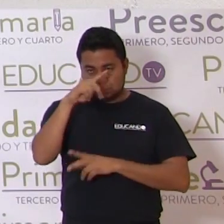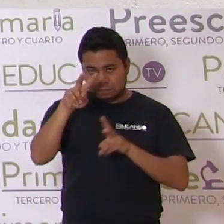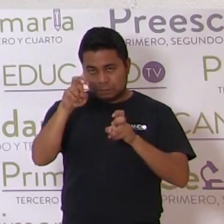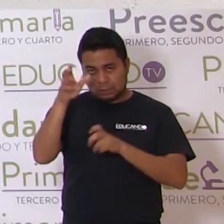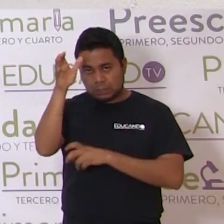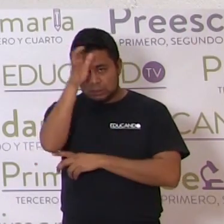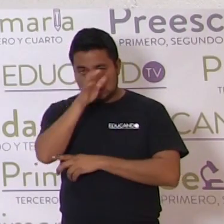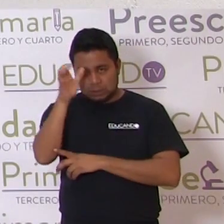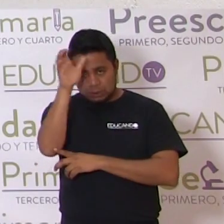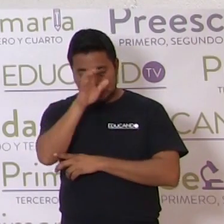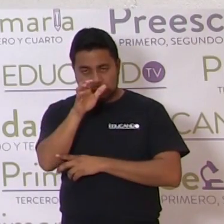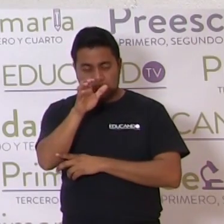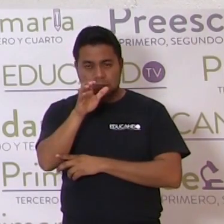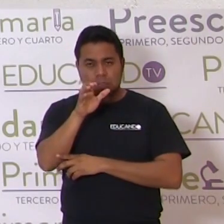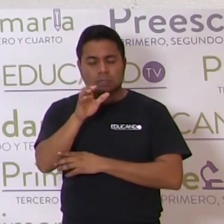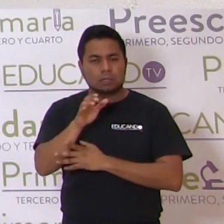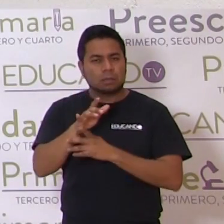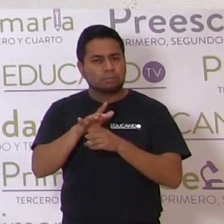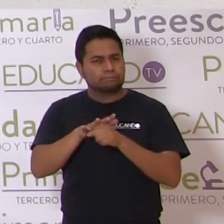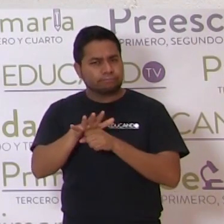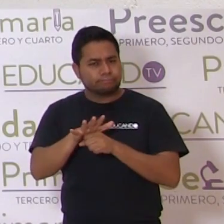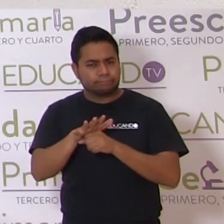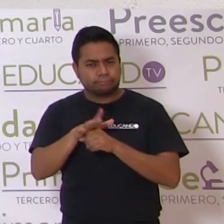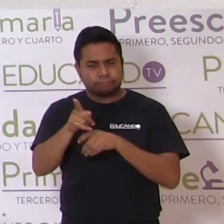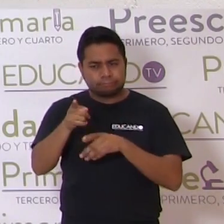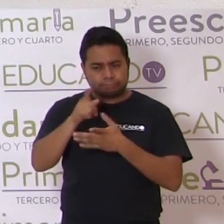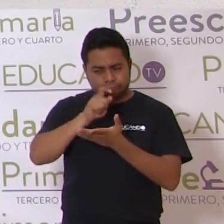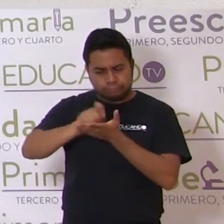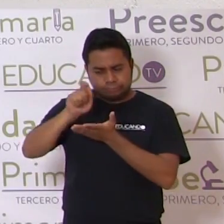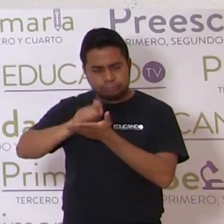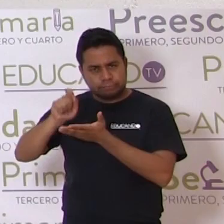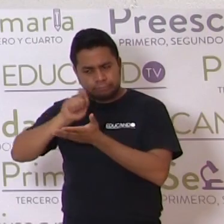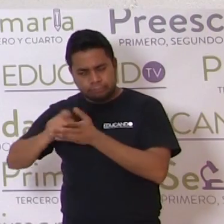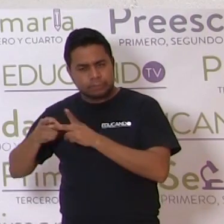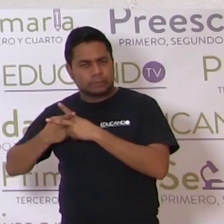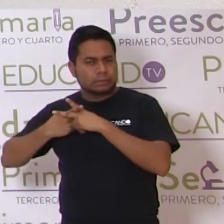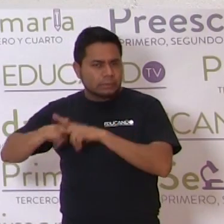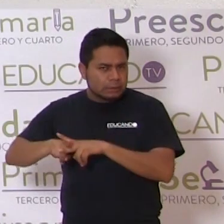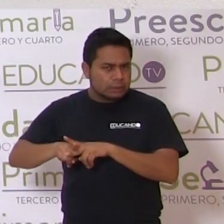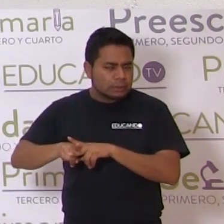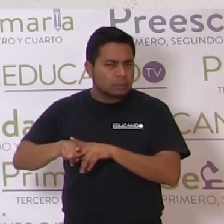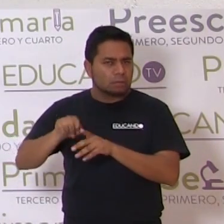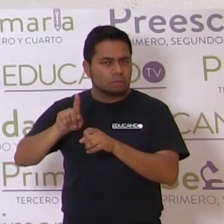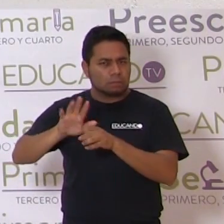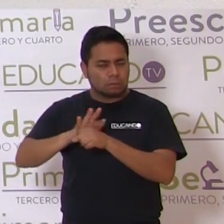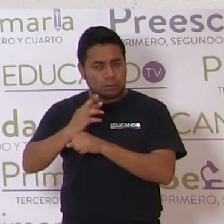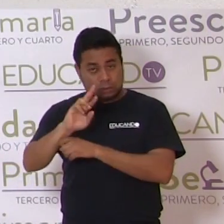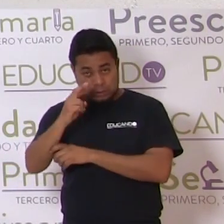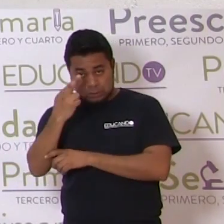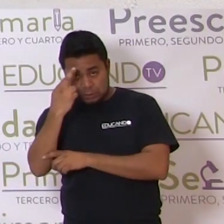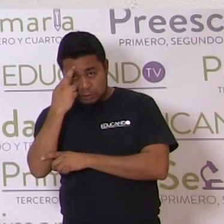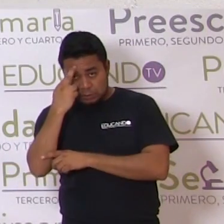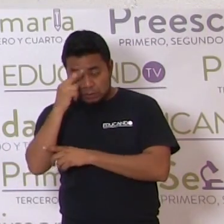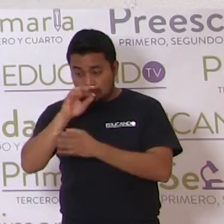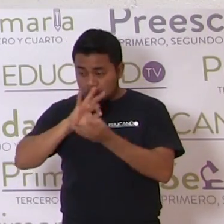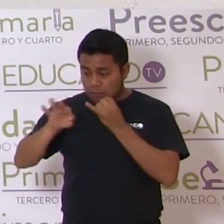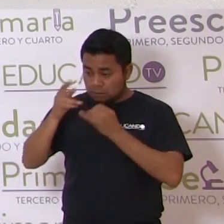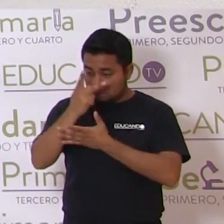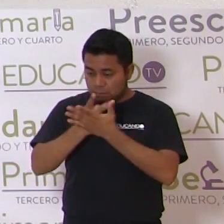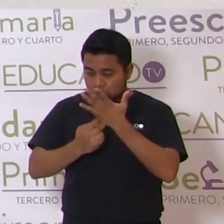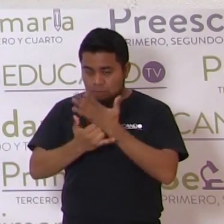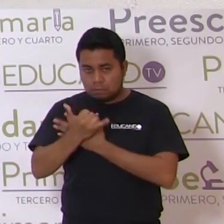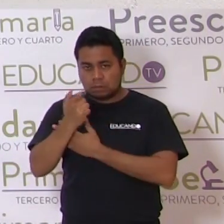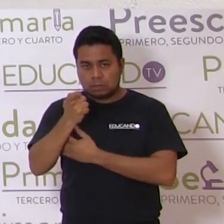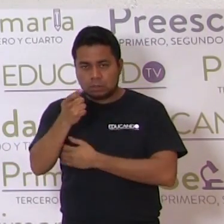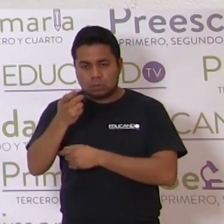ciencias y que empiecen a escribir porque... recuerden, el proyecto final es que ustedes elaboren un